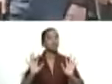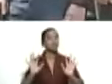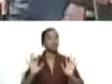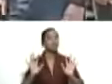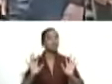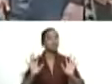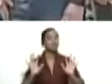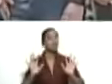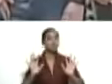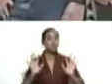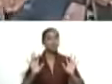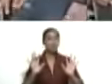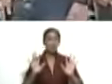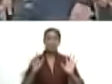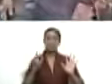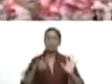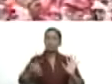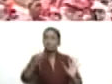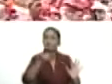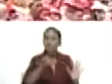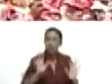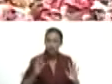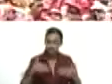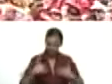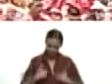para la cepa, el cansancio.